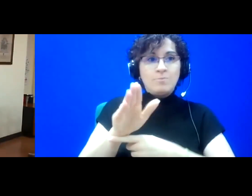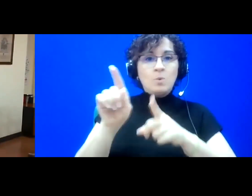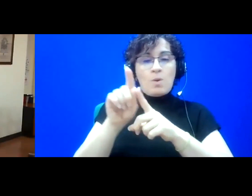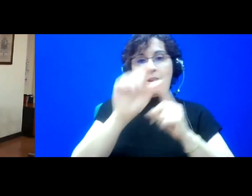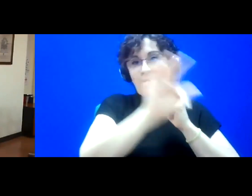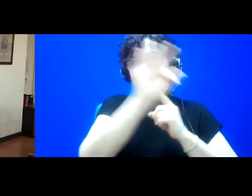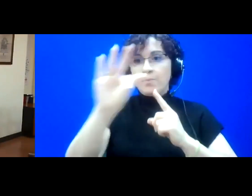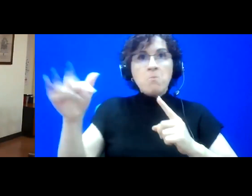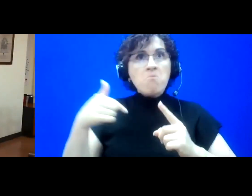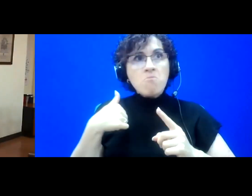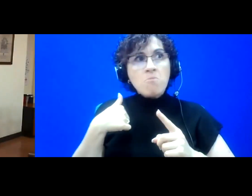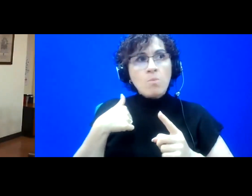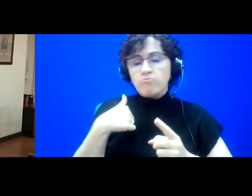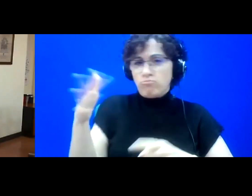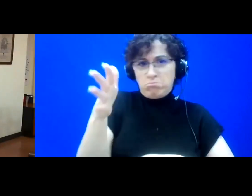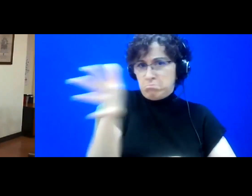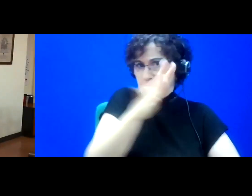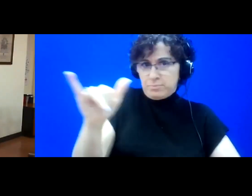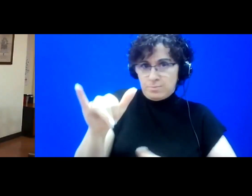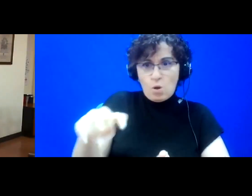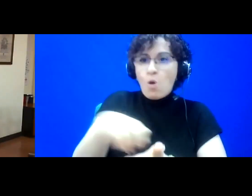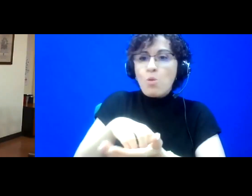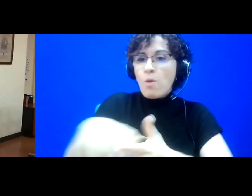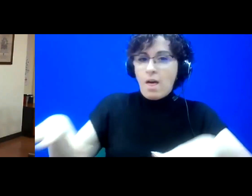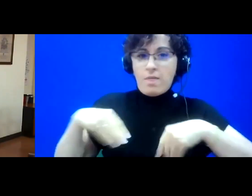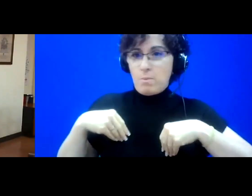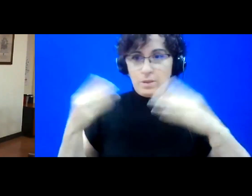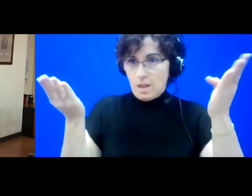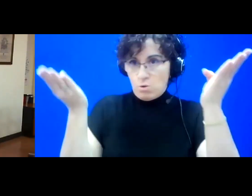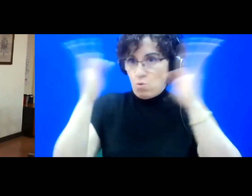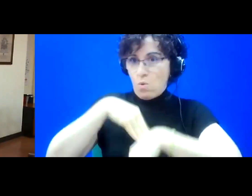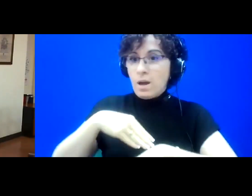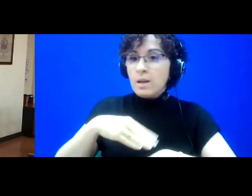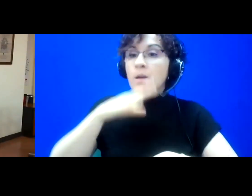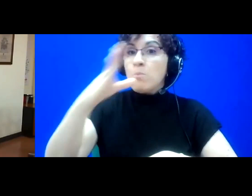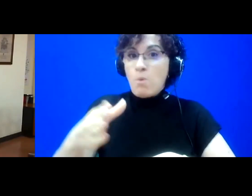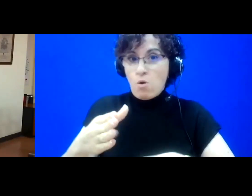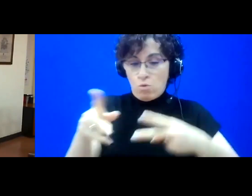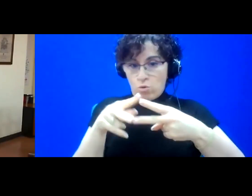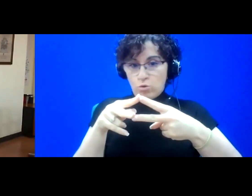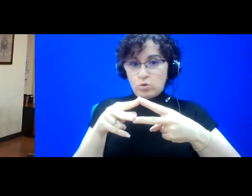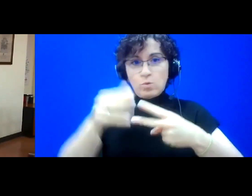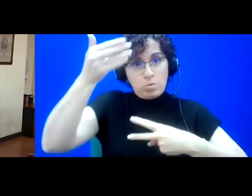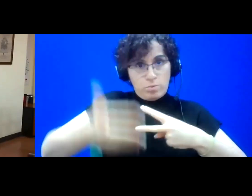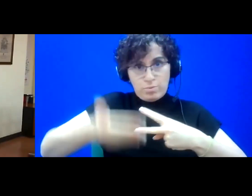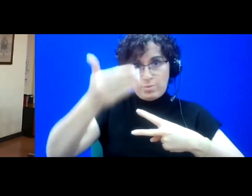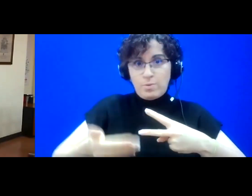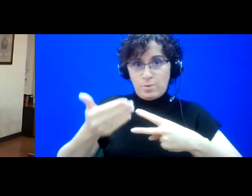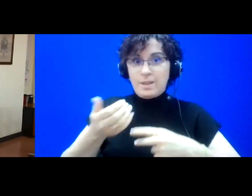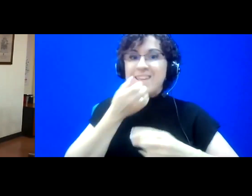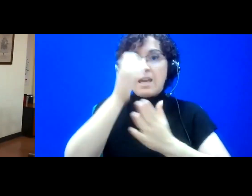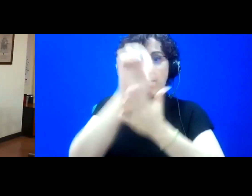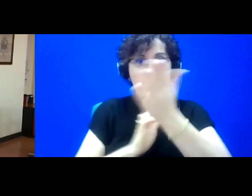en ningún momento, tanto por la relevancia e interés del estudio que hoy se presenta, como por nuestro apoyo